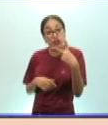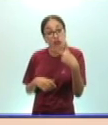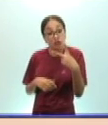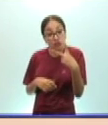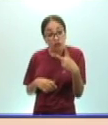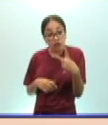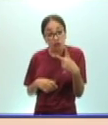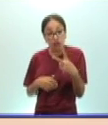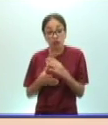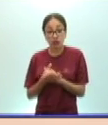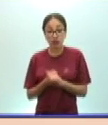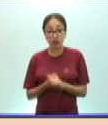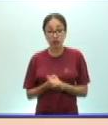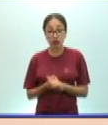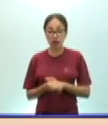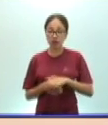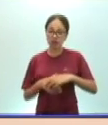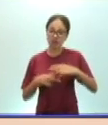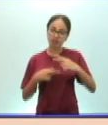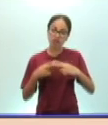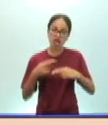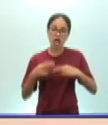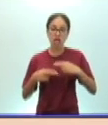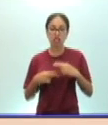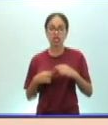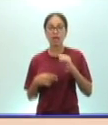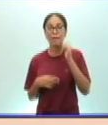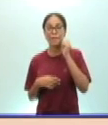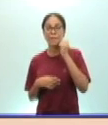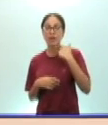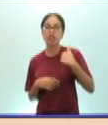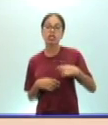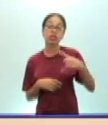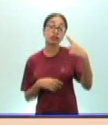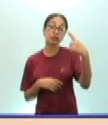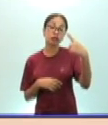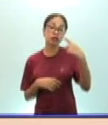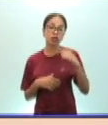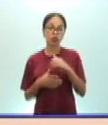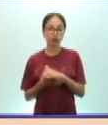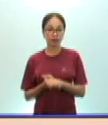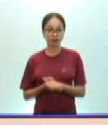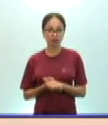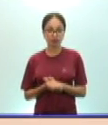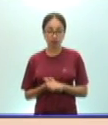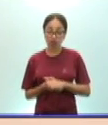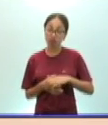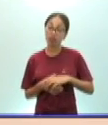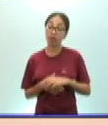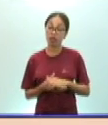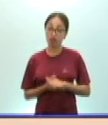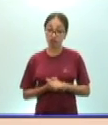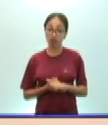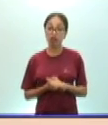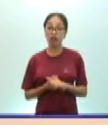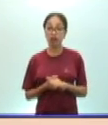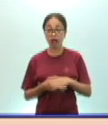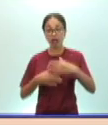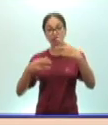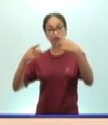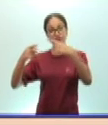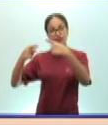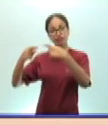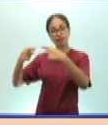aplicar más de una operación, siempre debemos plantear las operaciones en el orden que